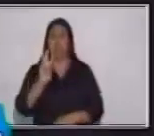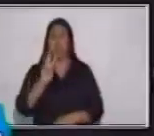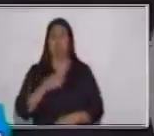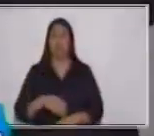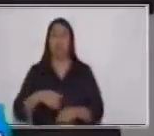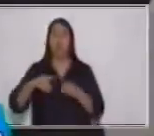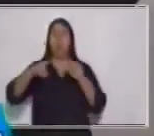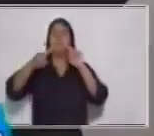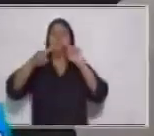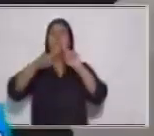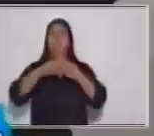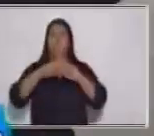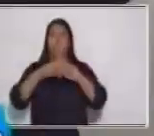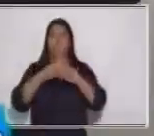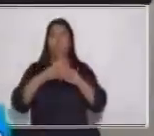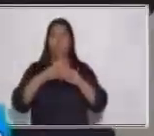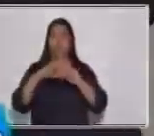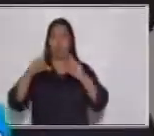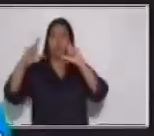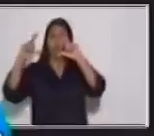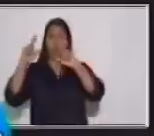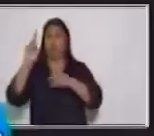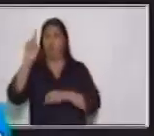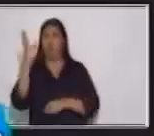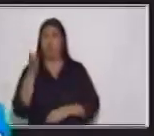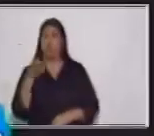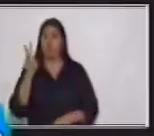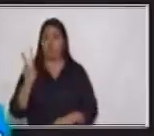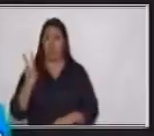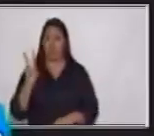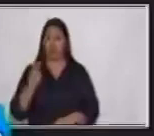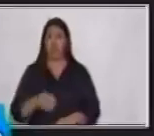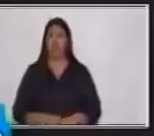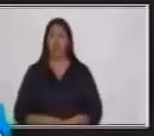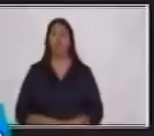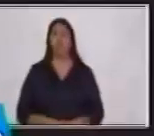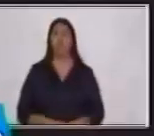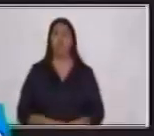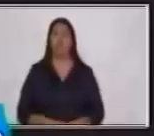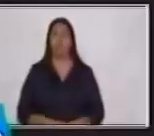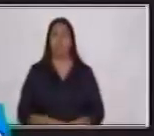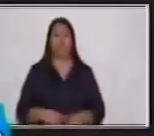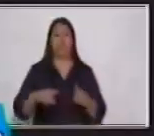por un medio, que es el primer valor. Signo más,